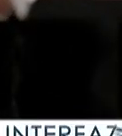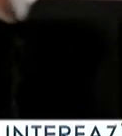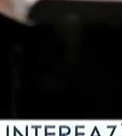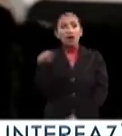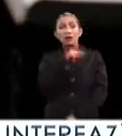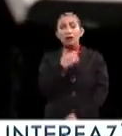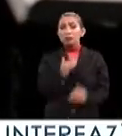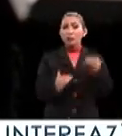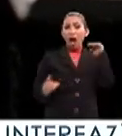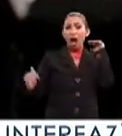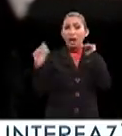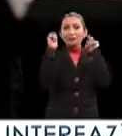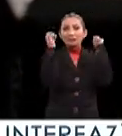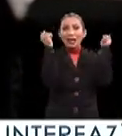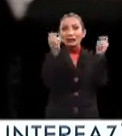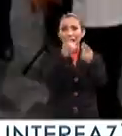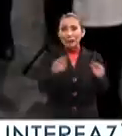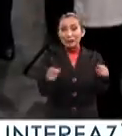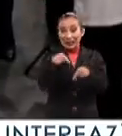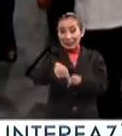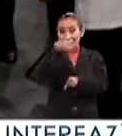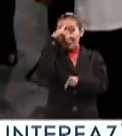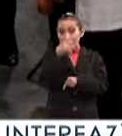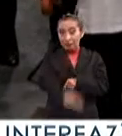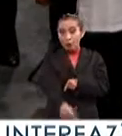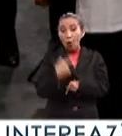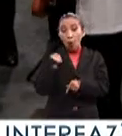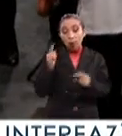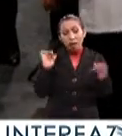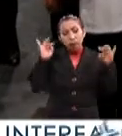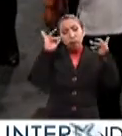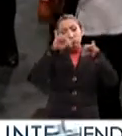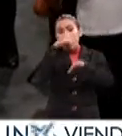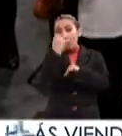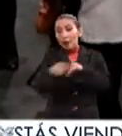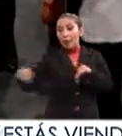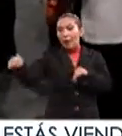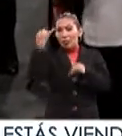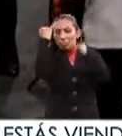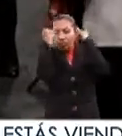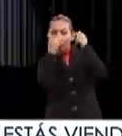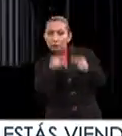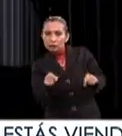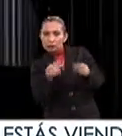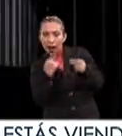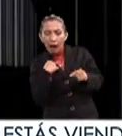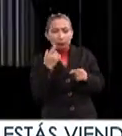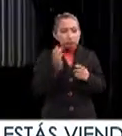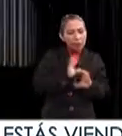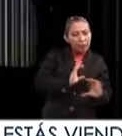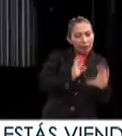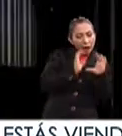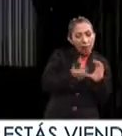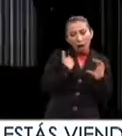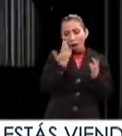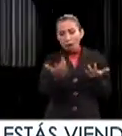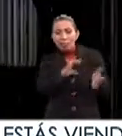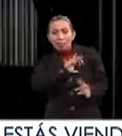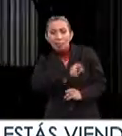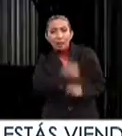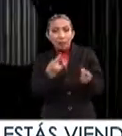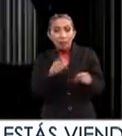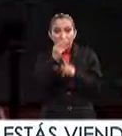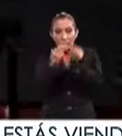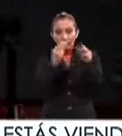Es una de las máximas celebraciones de la música en México y un encuentro obligado para creadores sonoros, intérpretes y melómanos de todo el